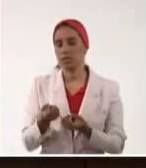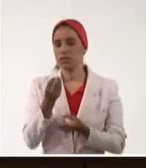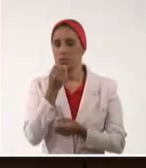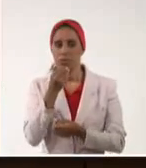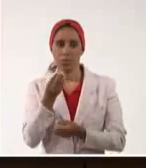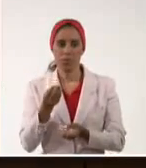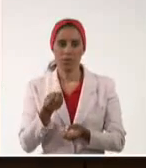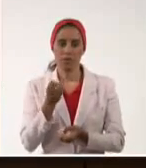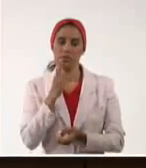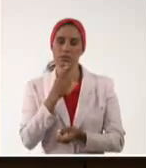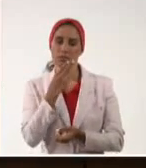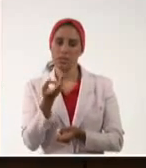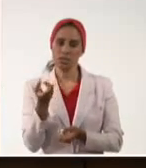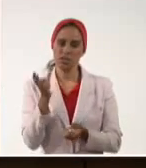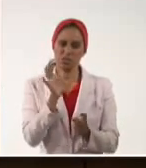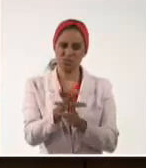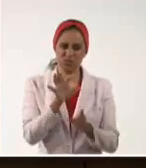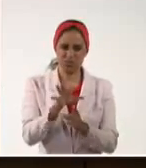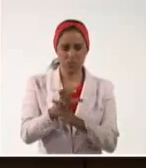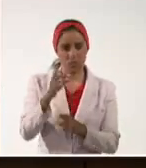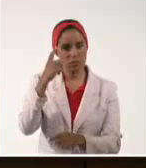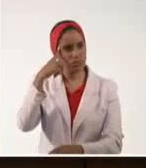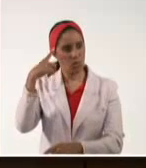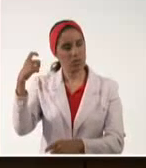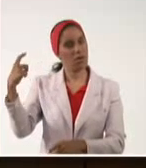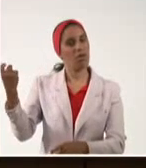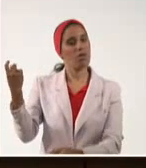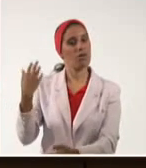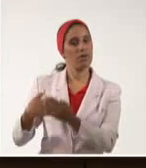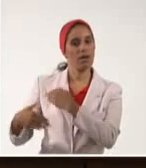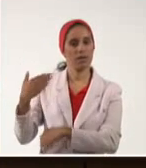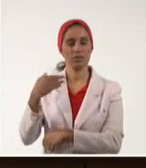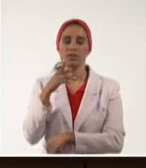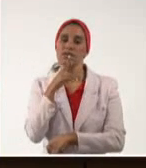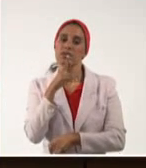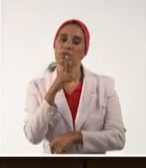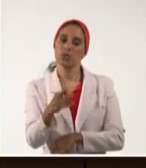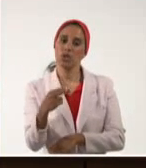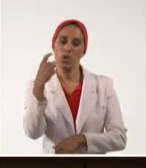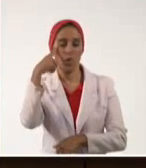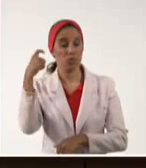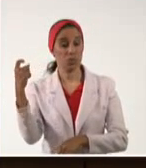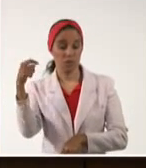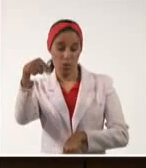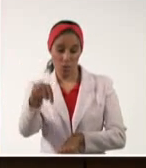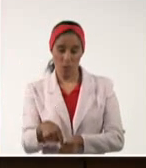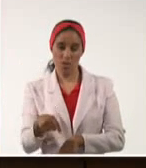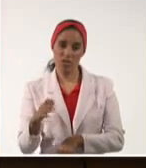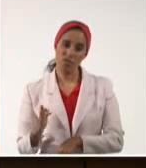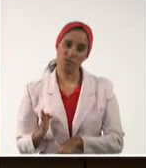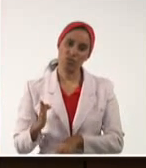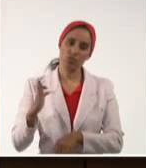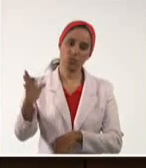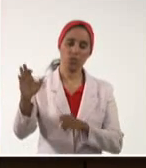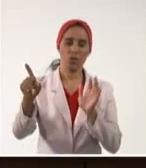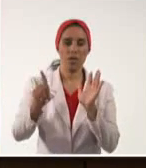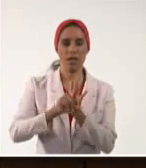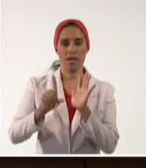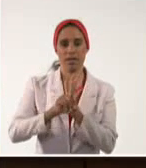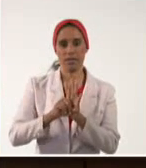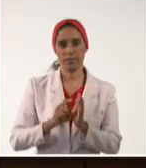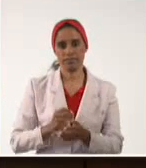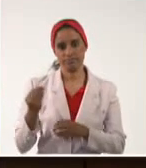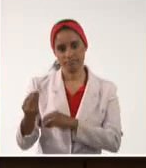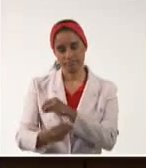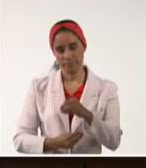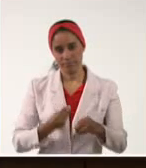Martí lo acusaron una vez de soñador, y Martí respondió que los sueños de hoy serán las leyes del futuro.